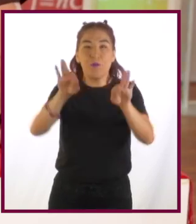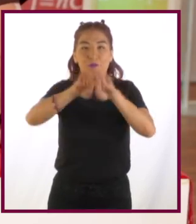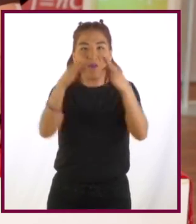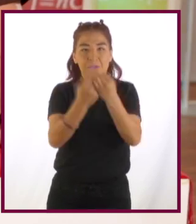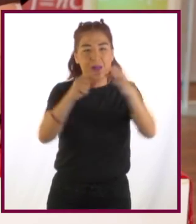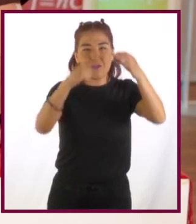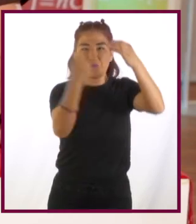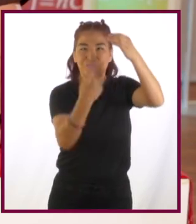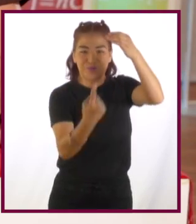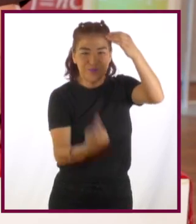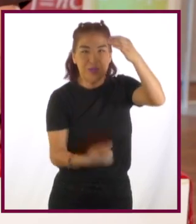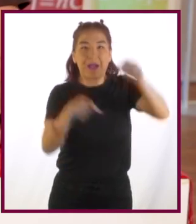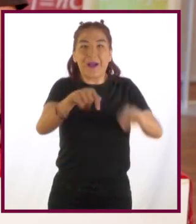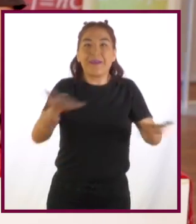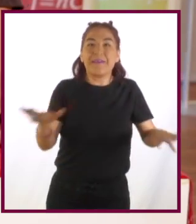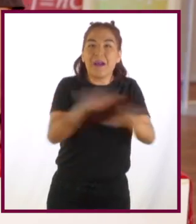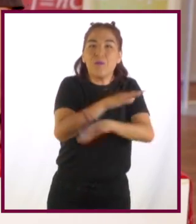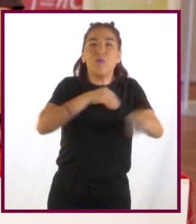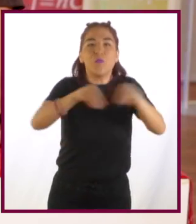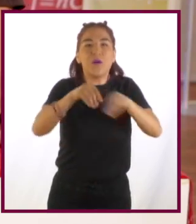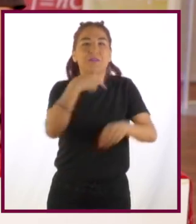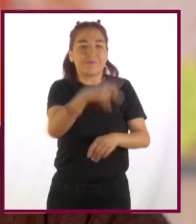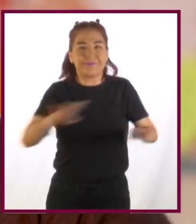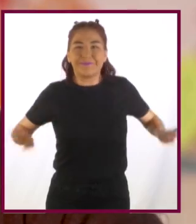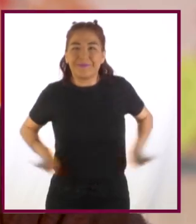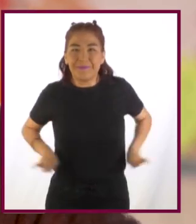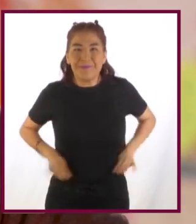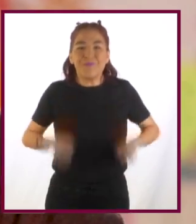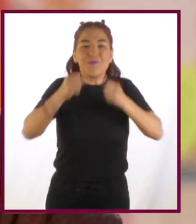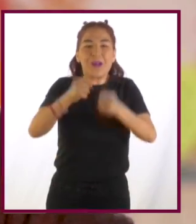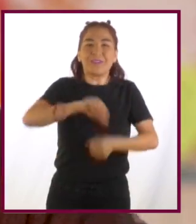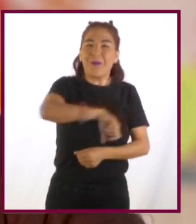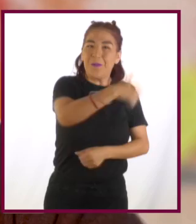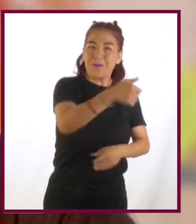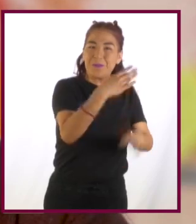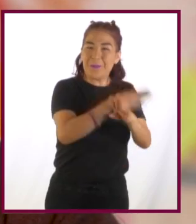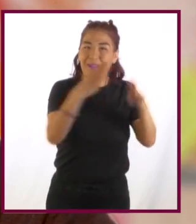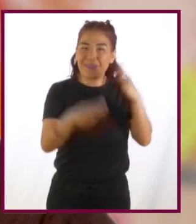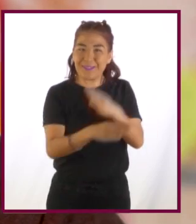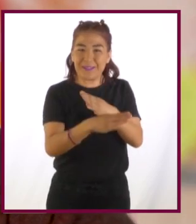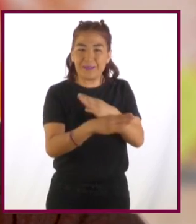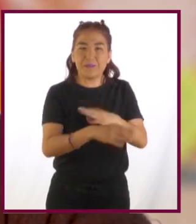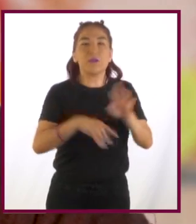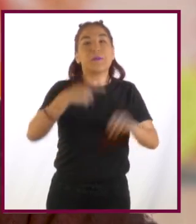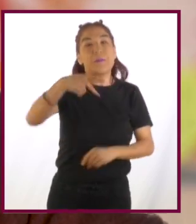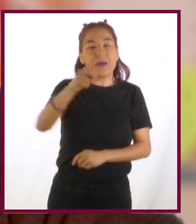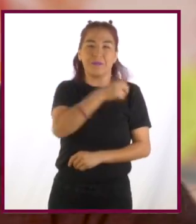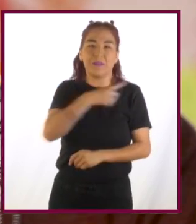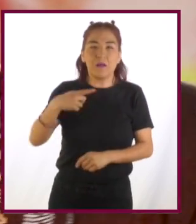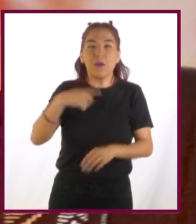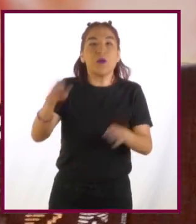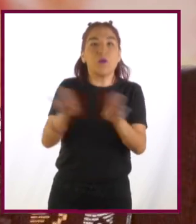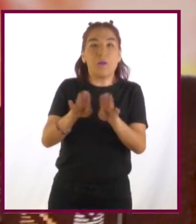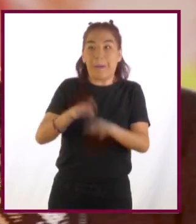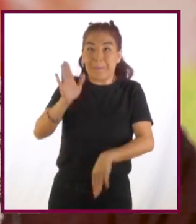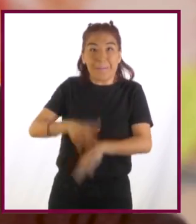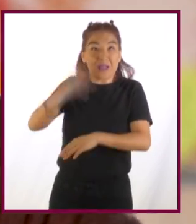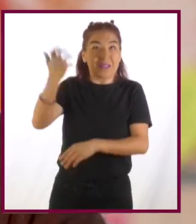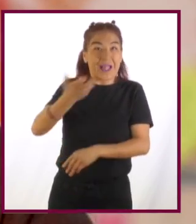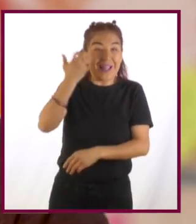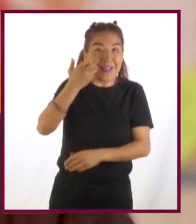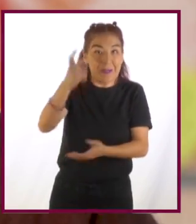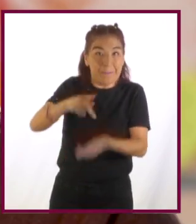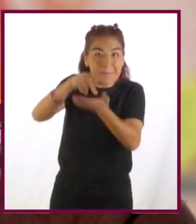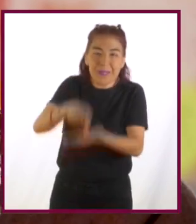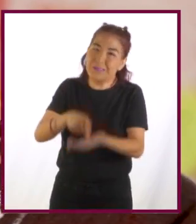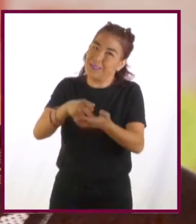que la deformación elástica que sufre un cuerpo es proporcional a la fuerza que produce tal deformación, siempre y cuando no se